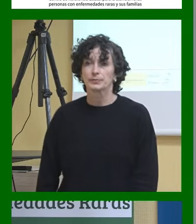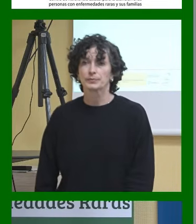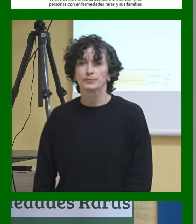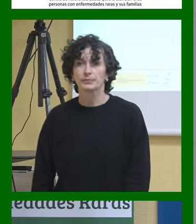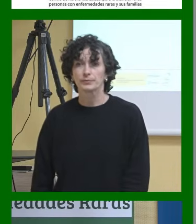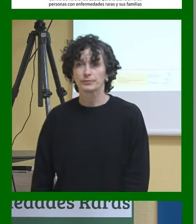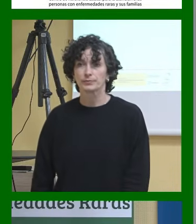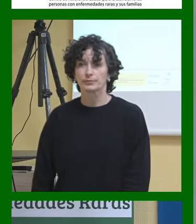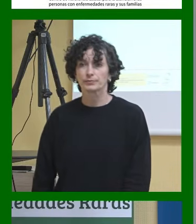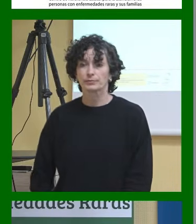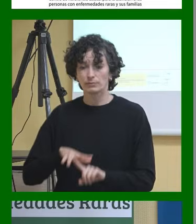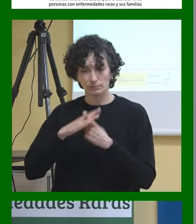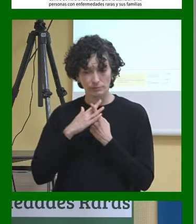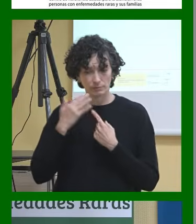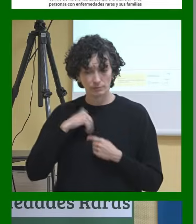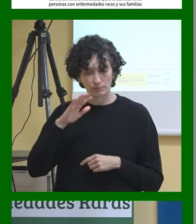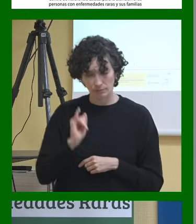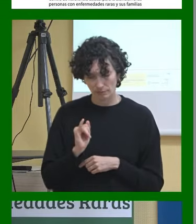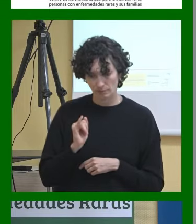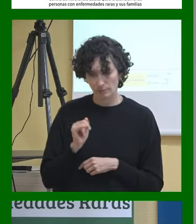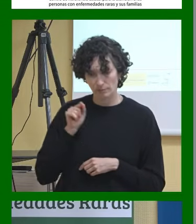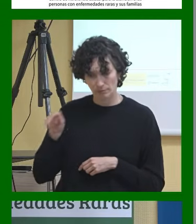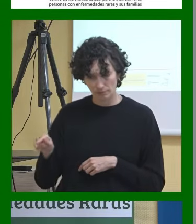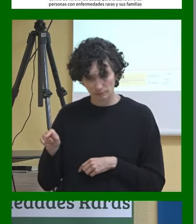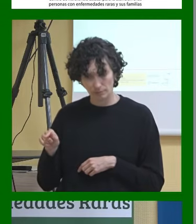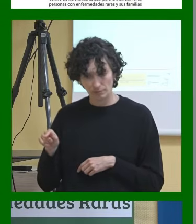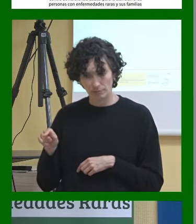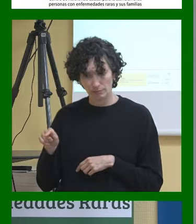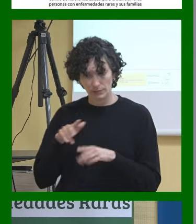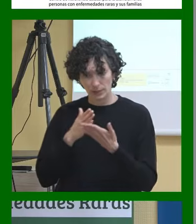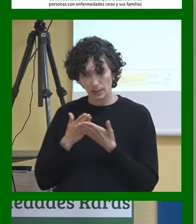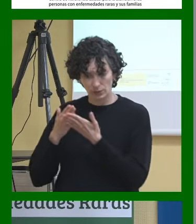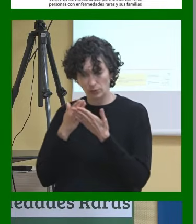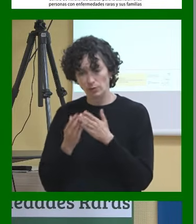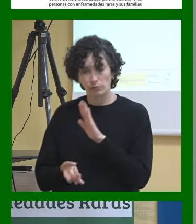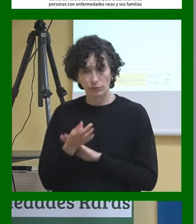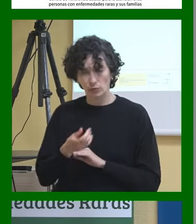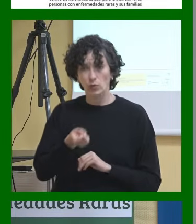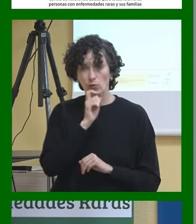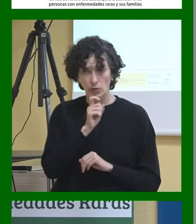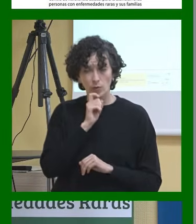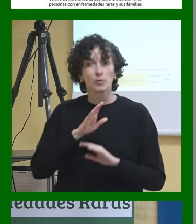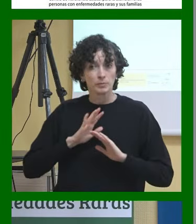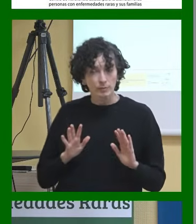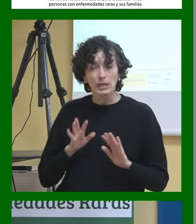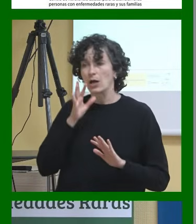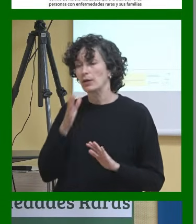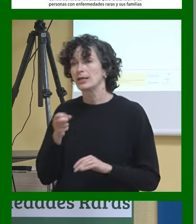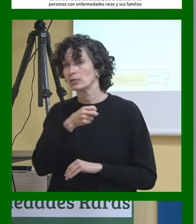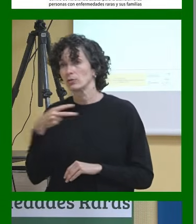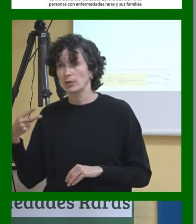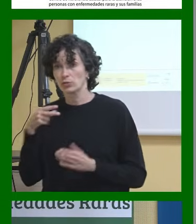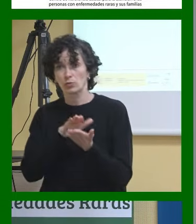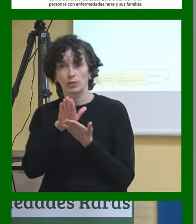Una vez que tenemos el contexto de cómo surgió este estudio, este proyecto, quiero comentaros los resultados que ya